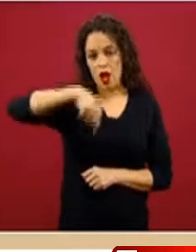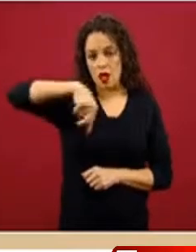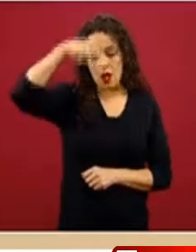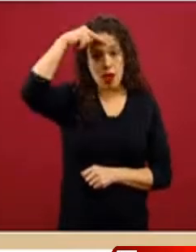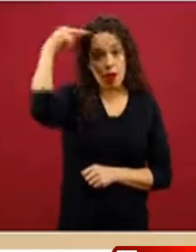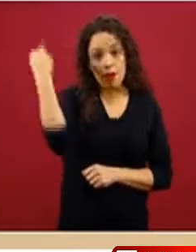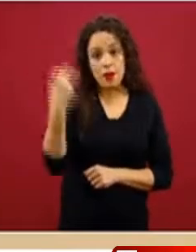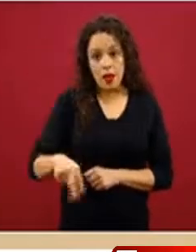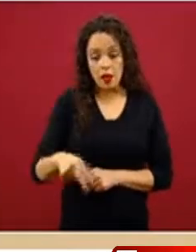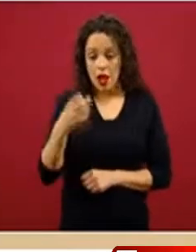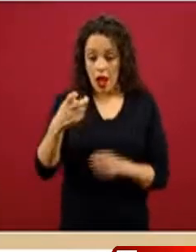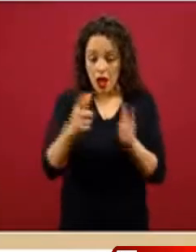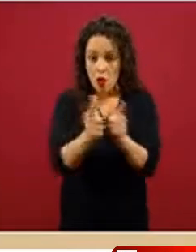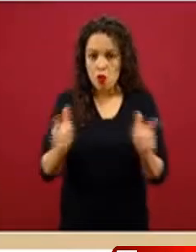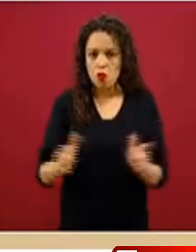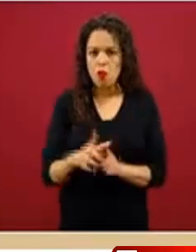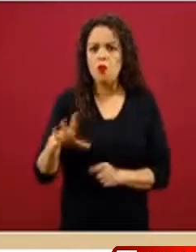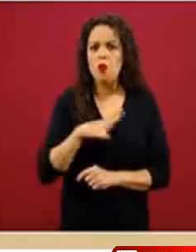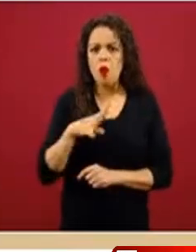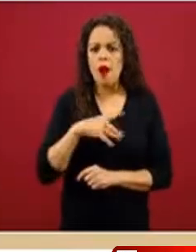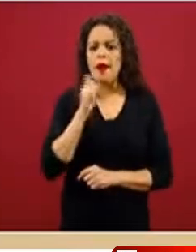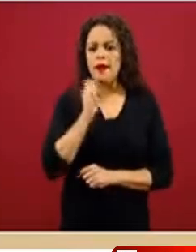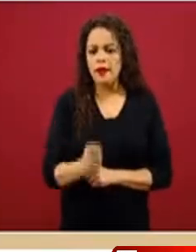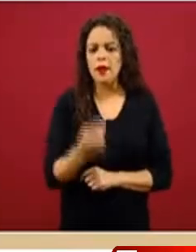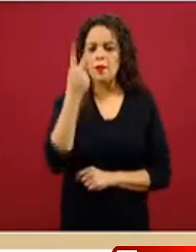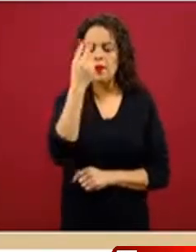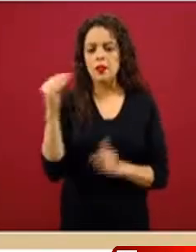este grupo se encuentran también